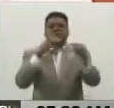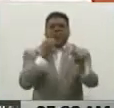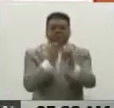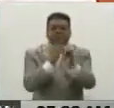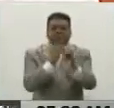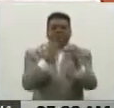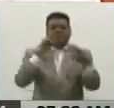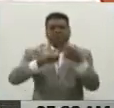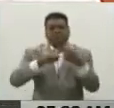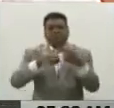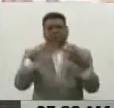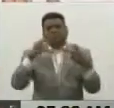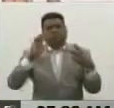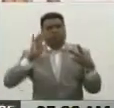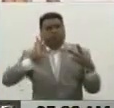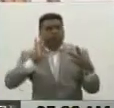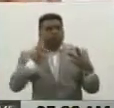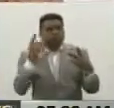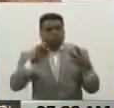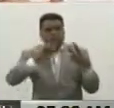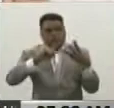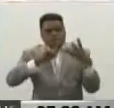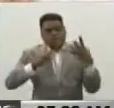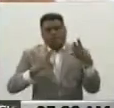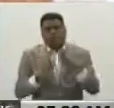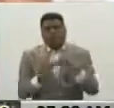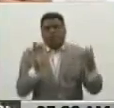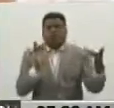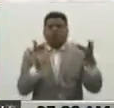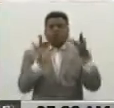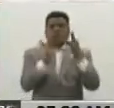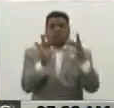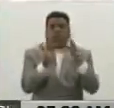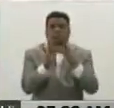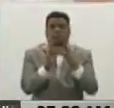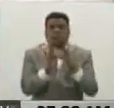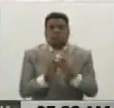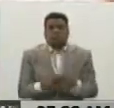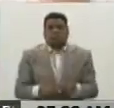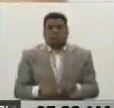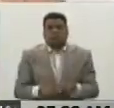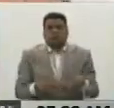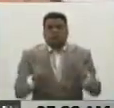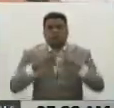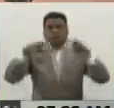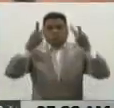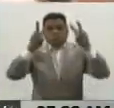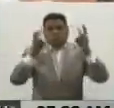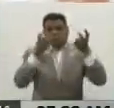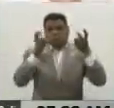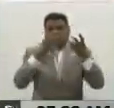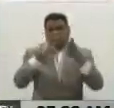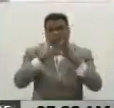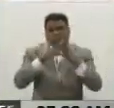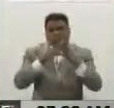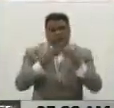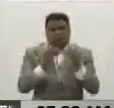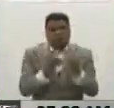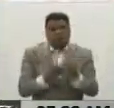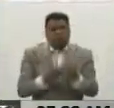redes sociales, sobre los principios de aproximación indirecta, indirecta de lo que es la teoría del caos. Todas estas